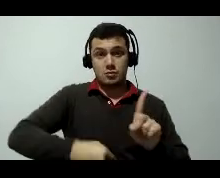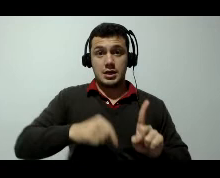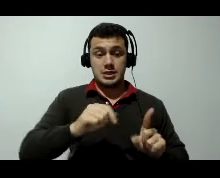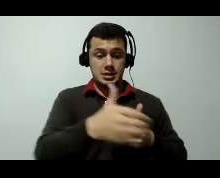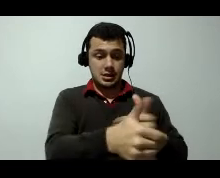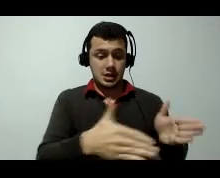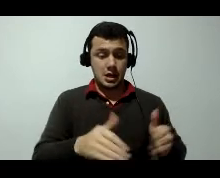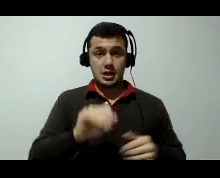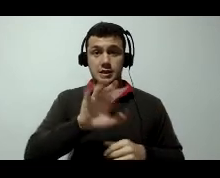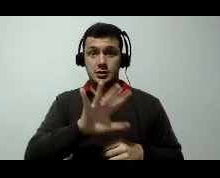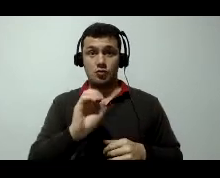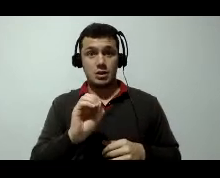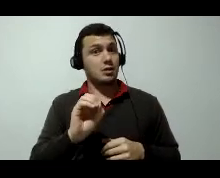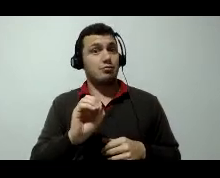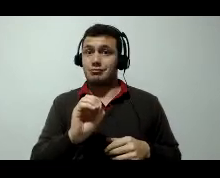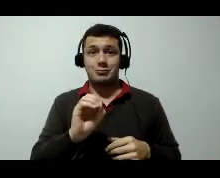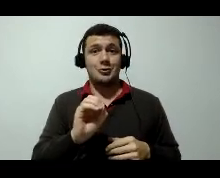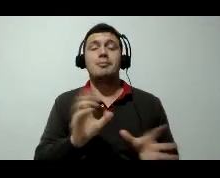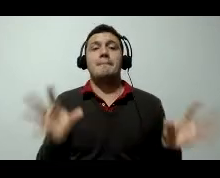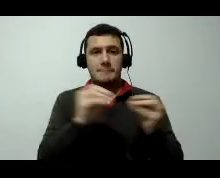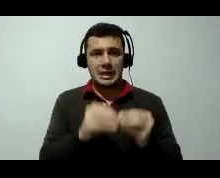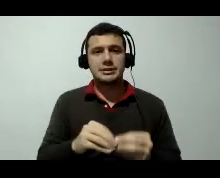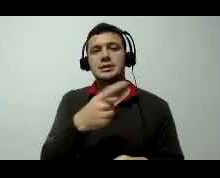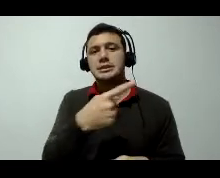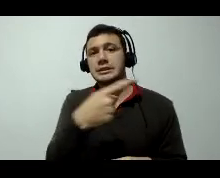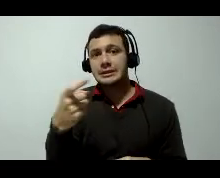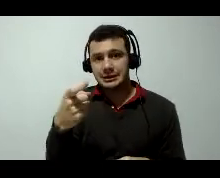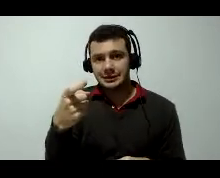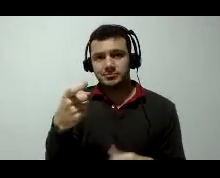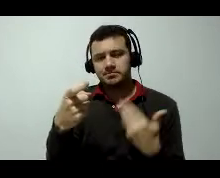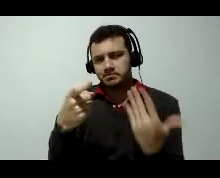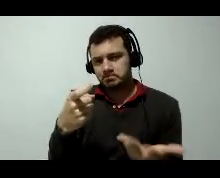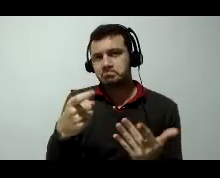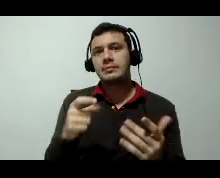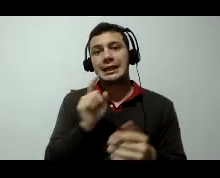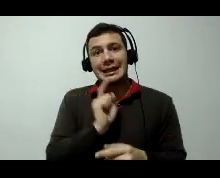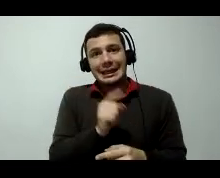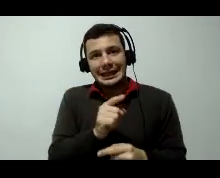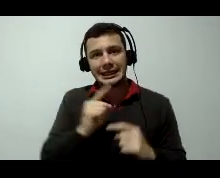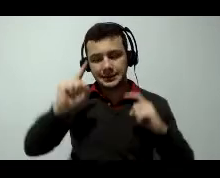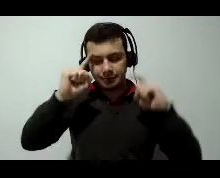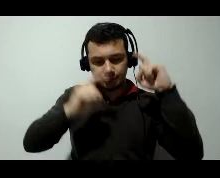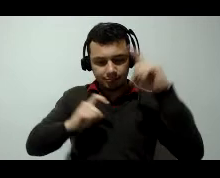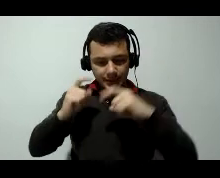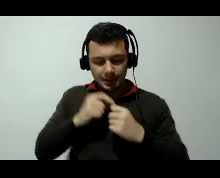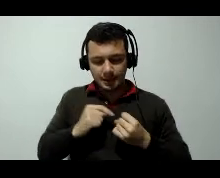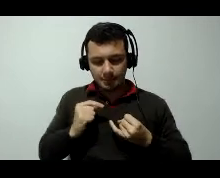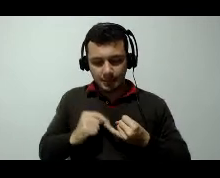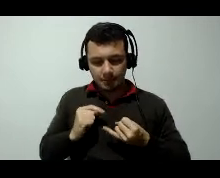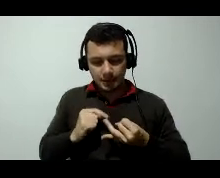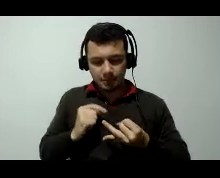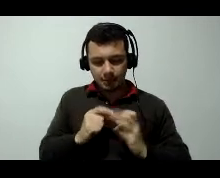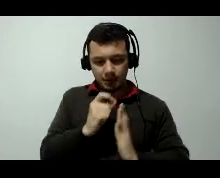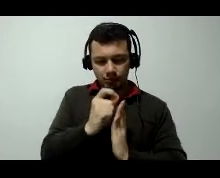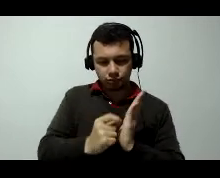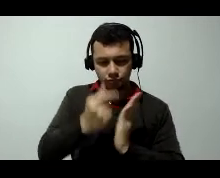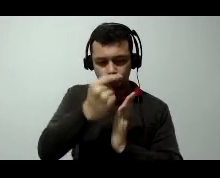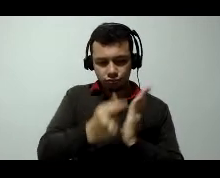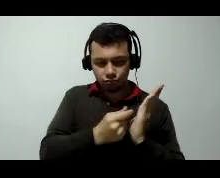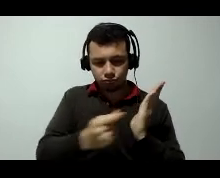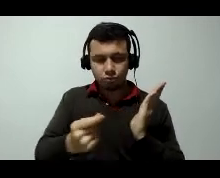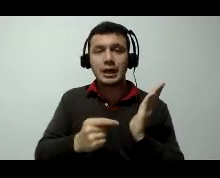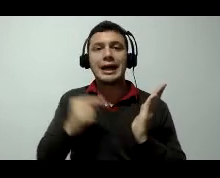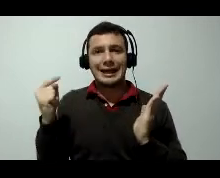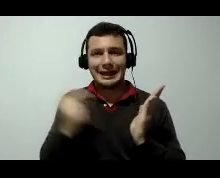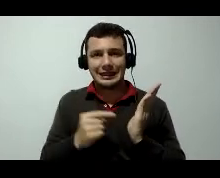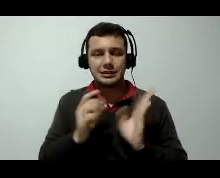se me va a gastar 100, ¿cierto? Entonces miren cómo yo tengo que proyectar esas tasas de utilización y no van a ser las mismas tasas de